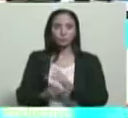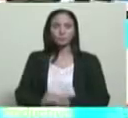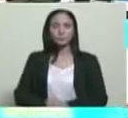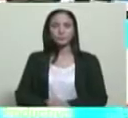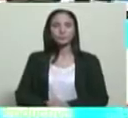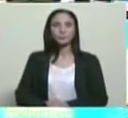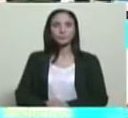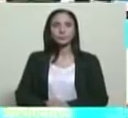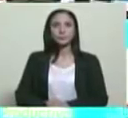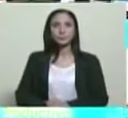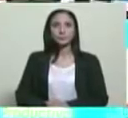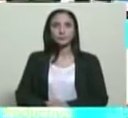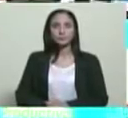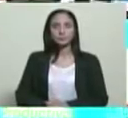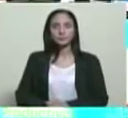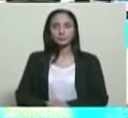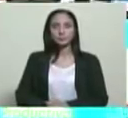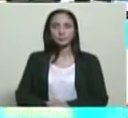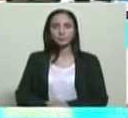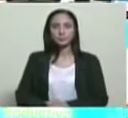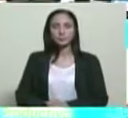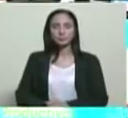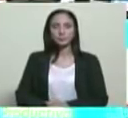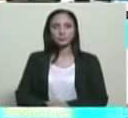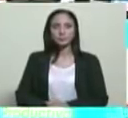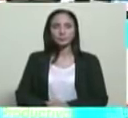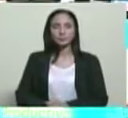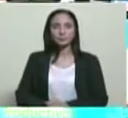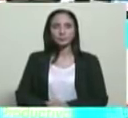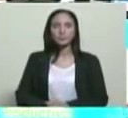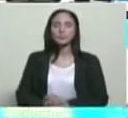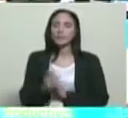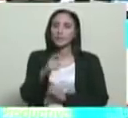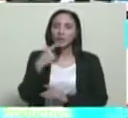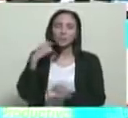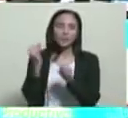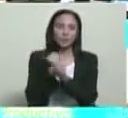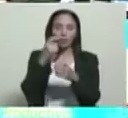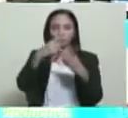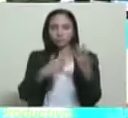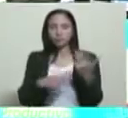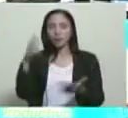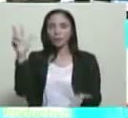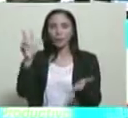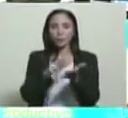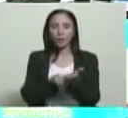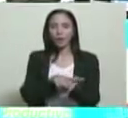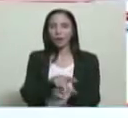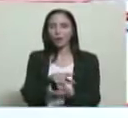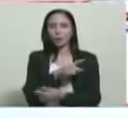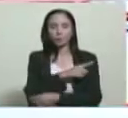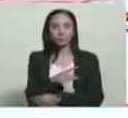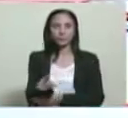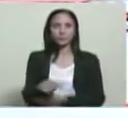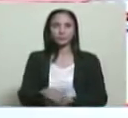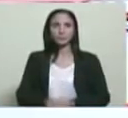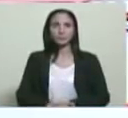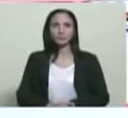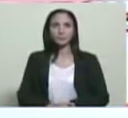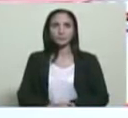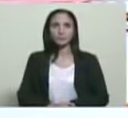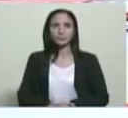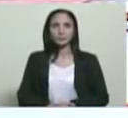Profesional y para invertir en el Observatorio Nacional de la Juventud, aprobado inmediatamente. Cúmplase.